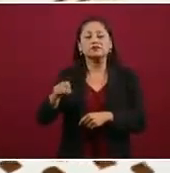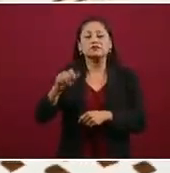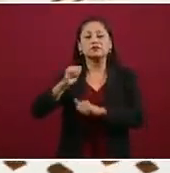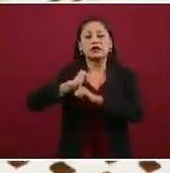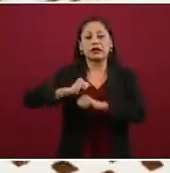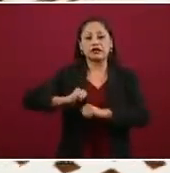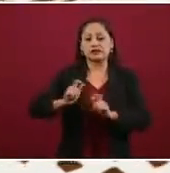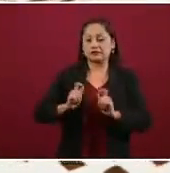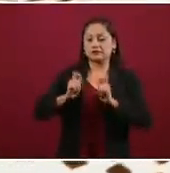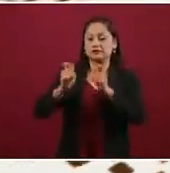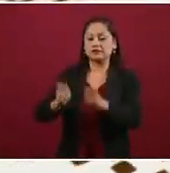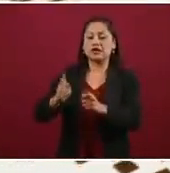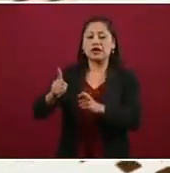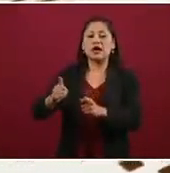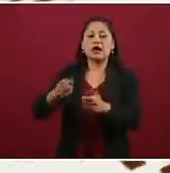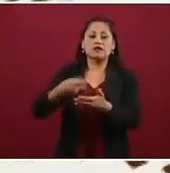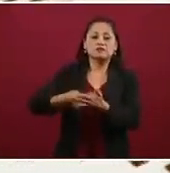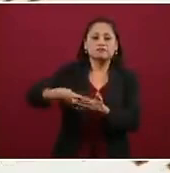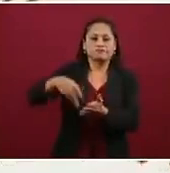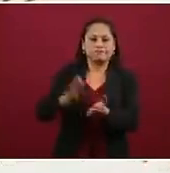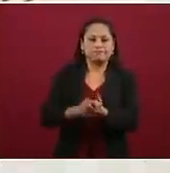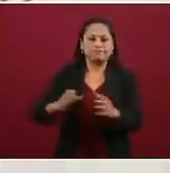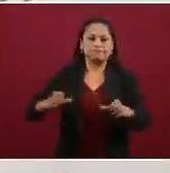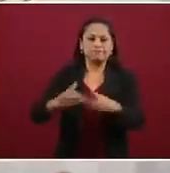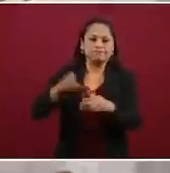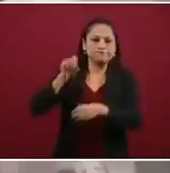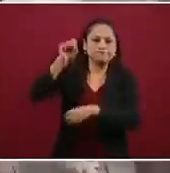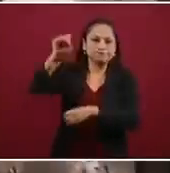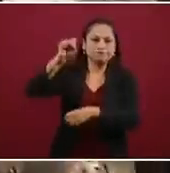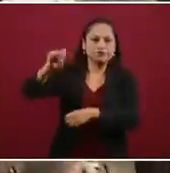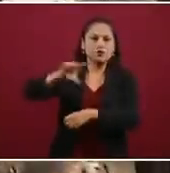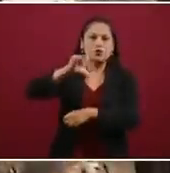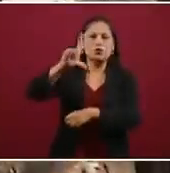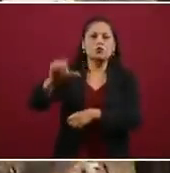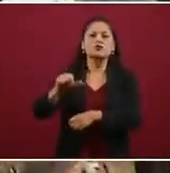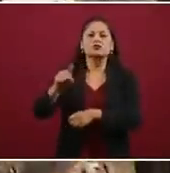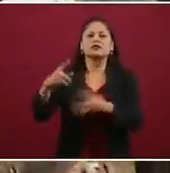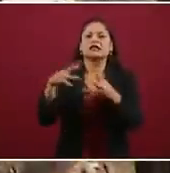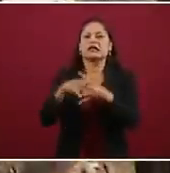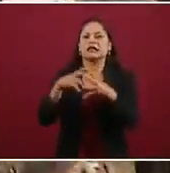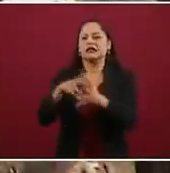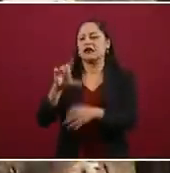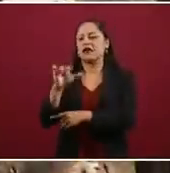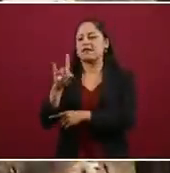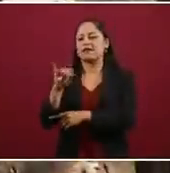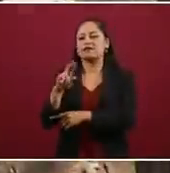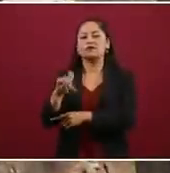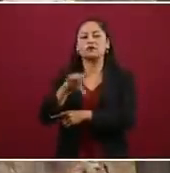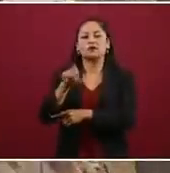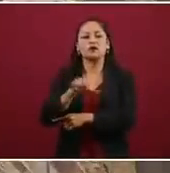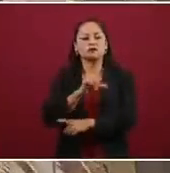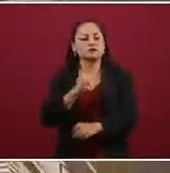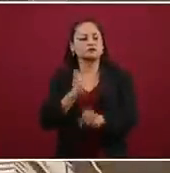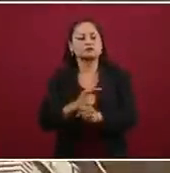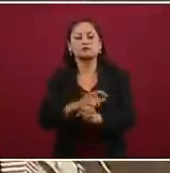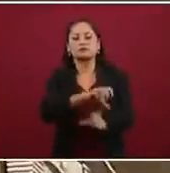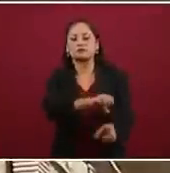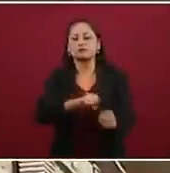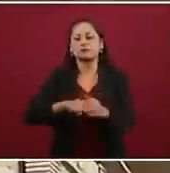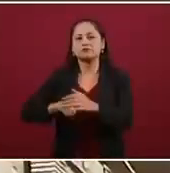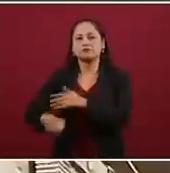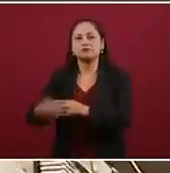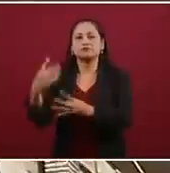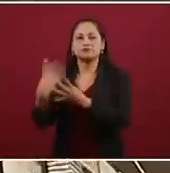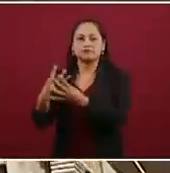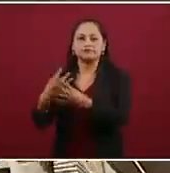movimiento insurgente después de la derrota del Puente de Calderón. Sin embargo, fue hecho prisionero durante su marcha hacia el norte.